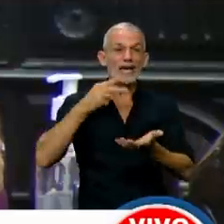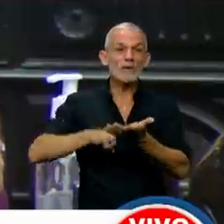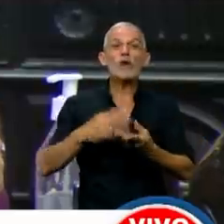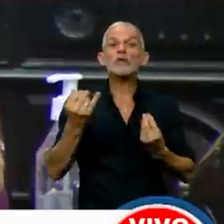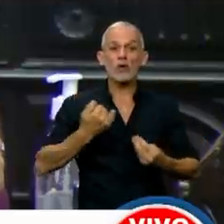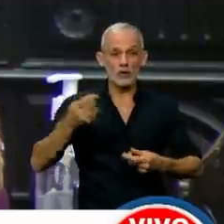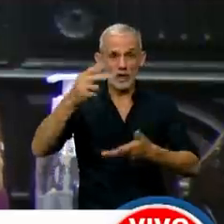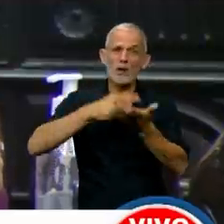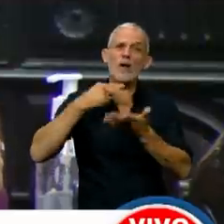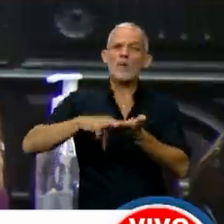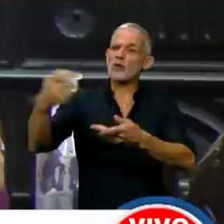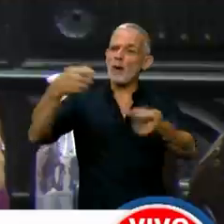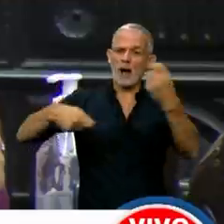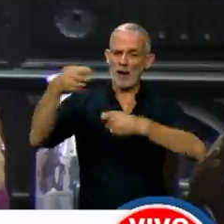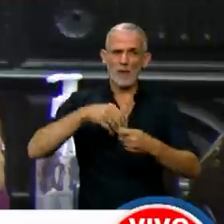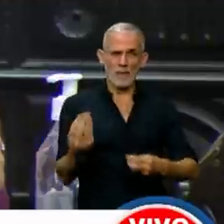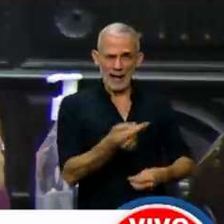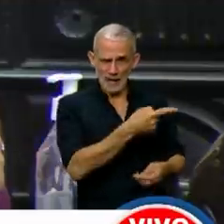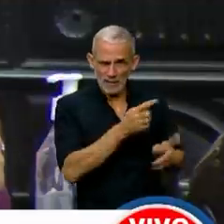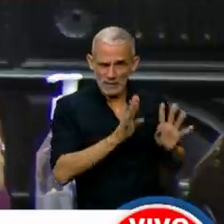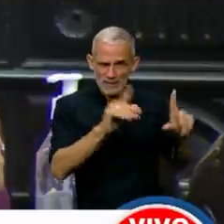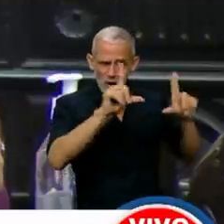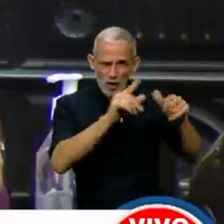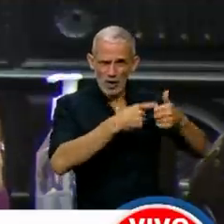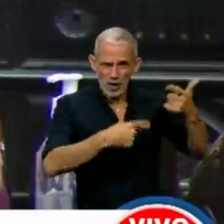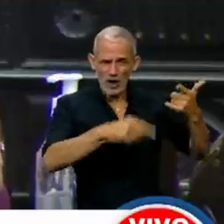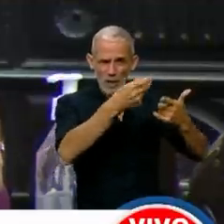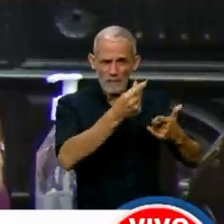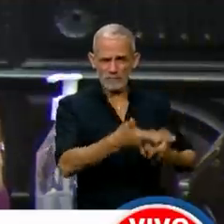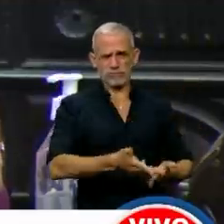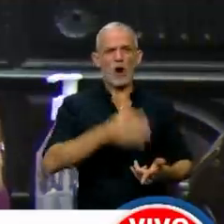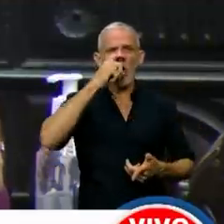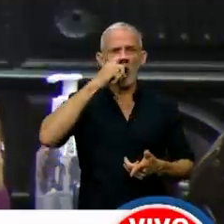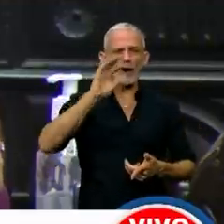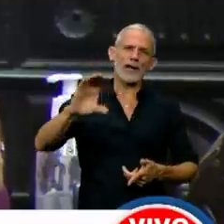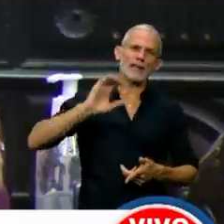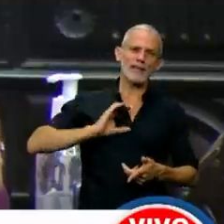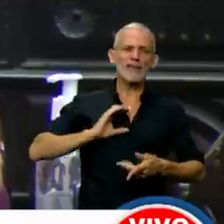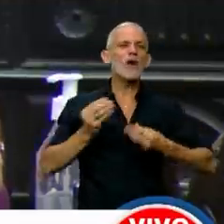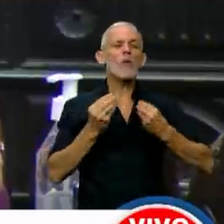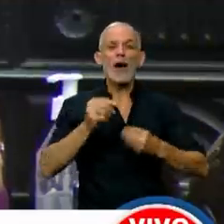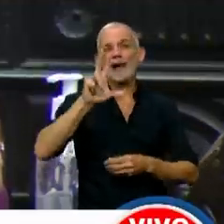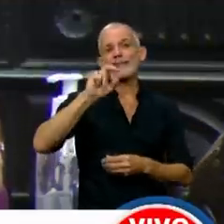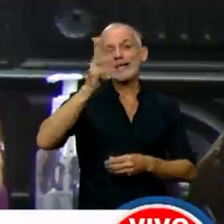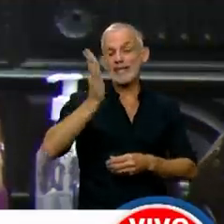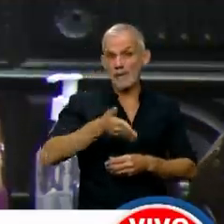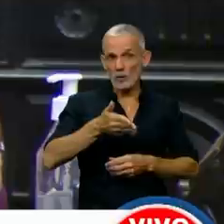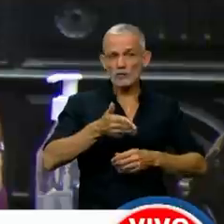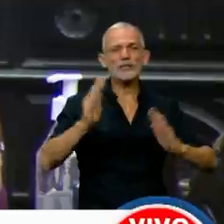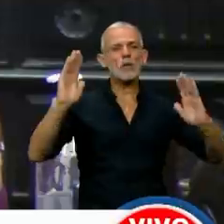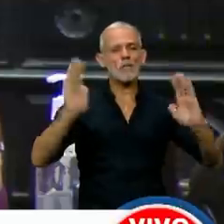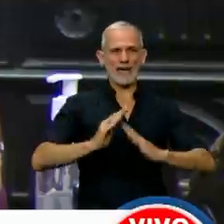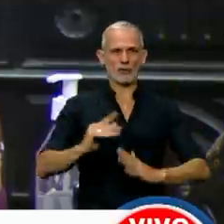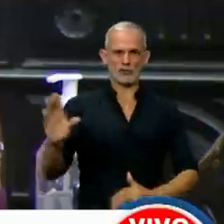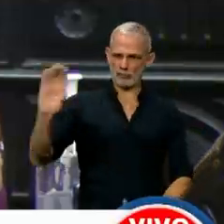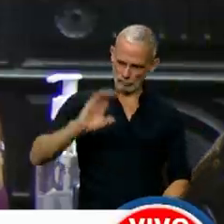destino tampoco voy a probar este presupuesto porque corriente va a recibir el 30 por ciento menos de